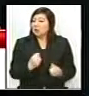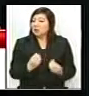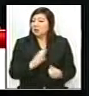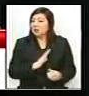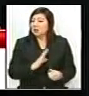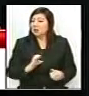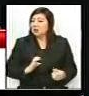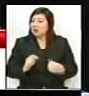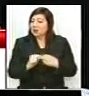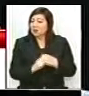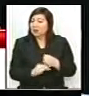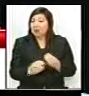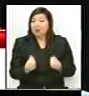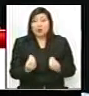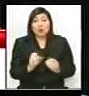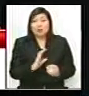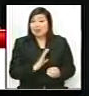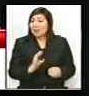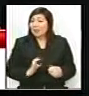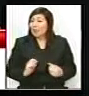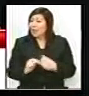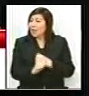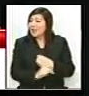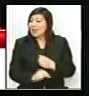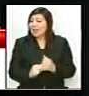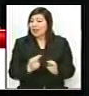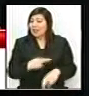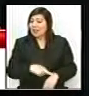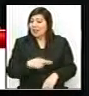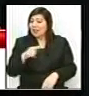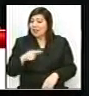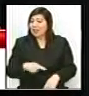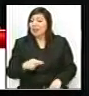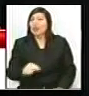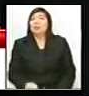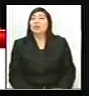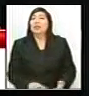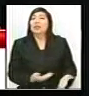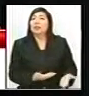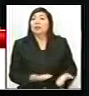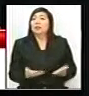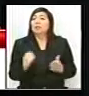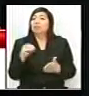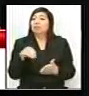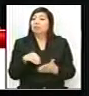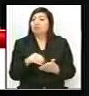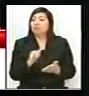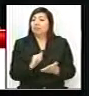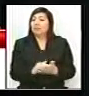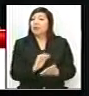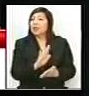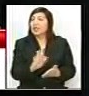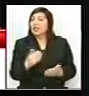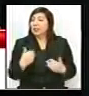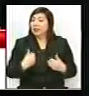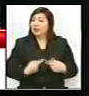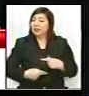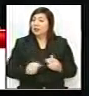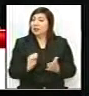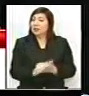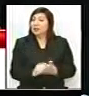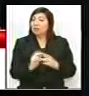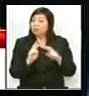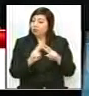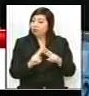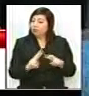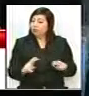Estado Nacional, ya no solo como Estado Nacional, regional, lo llevemos una propuesta y que ellos estarían ya no